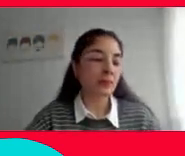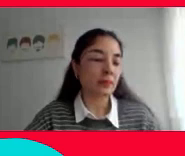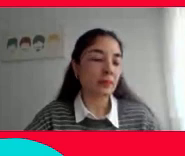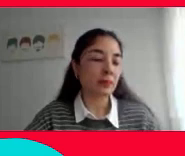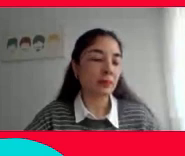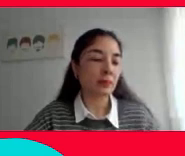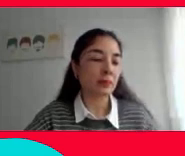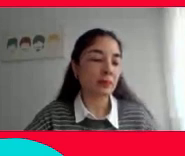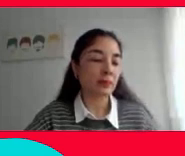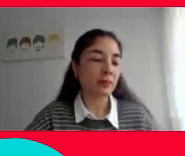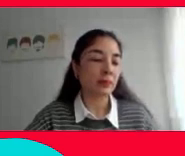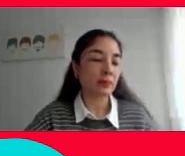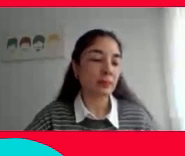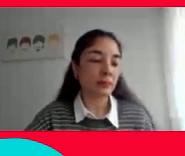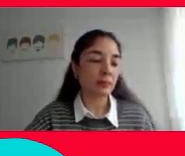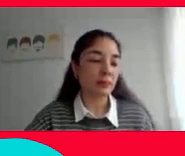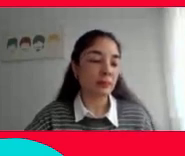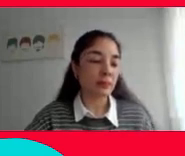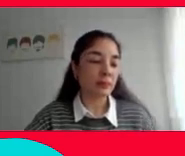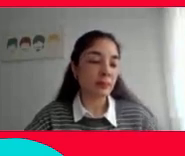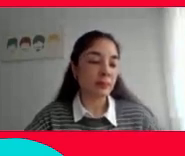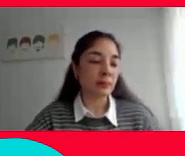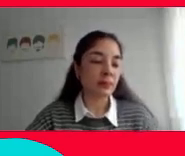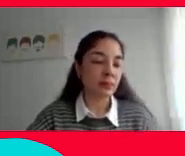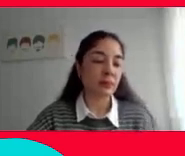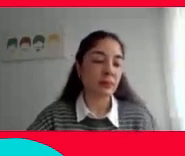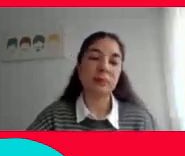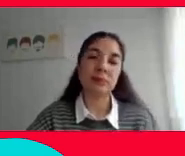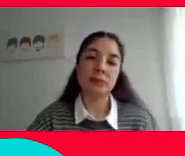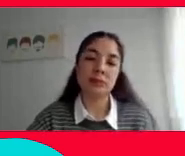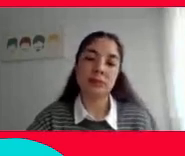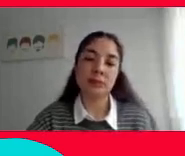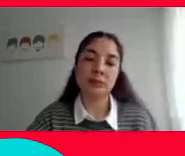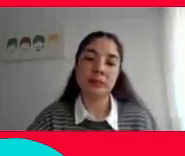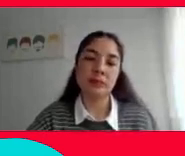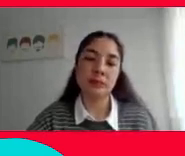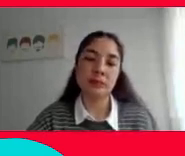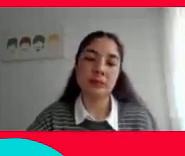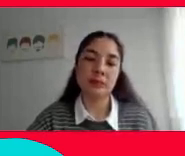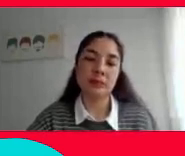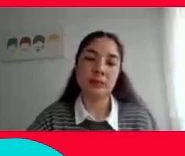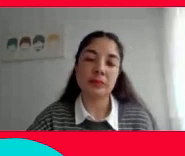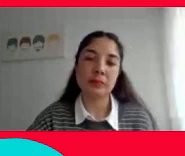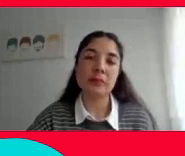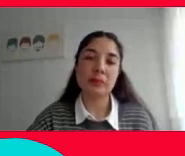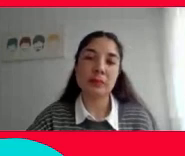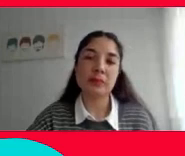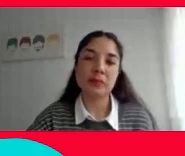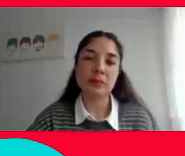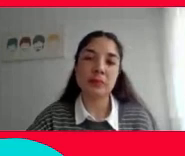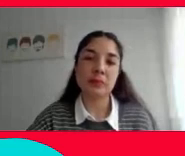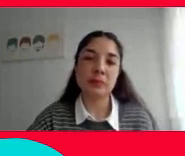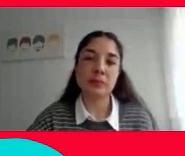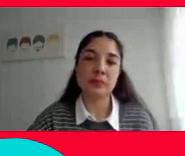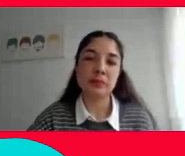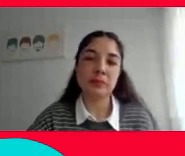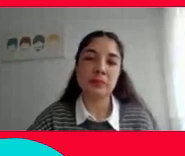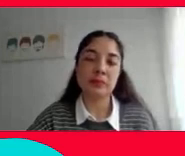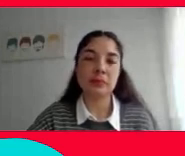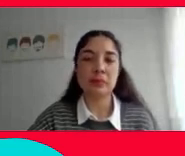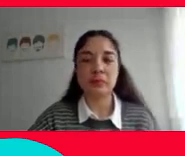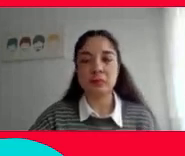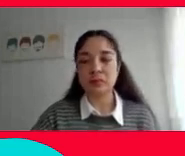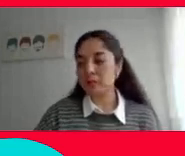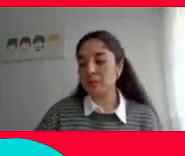etcétera, y poder ver con qué variantes se están infectando, ¿ya? Yo vuelvo a insistir, el trabajo